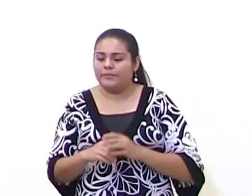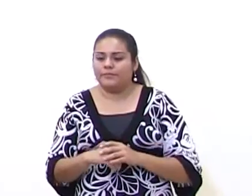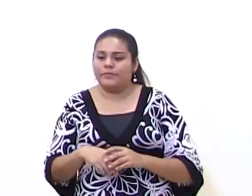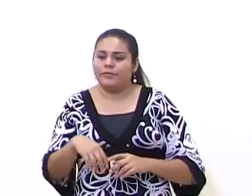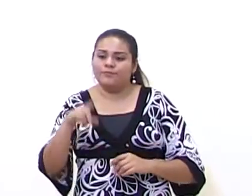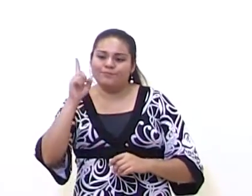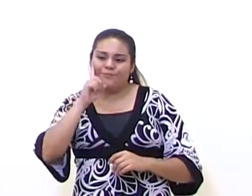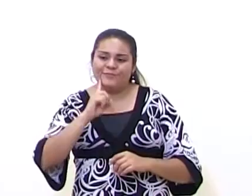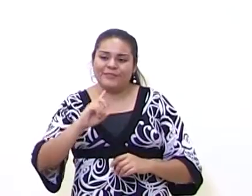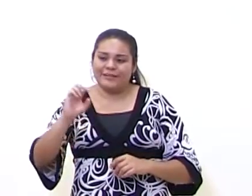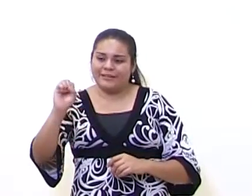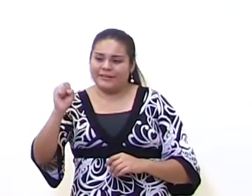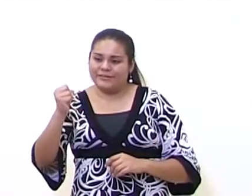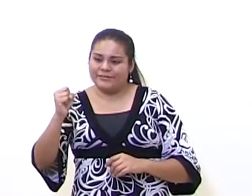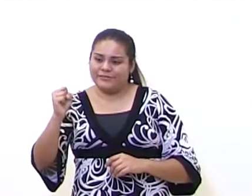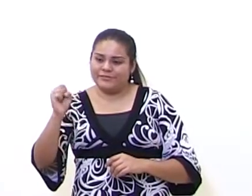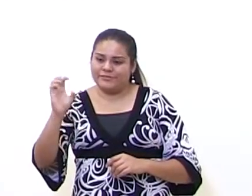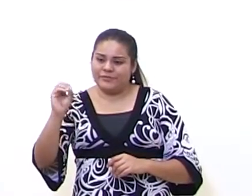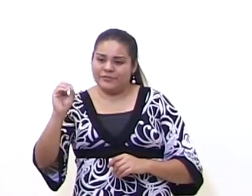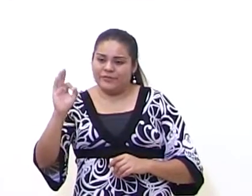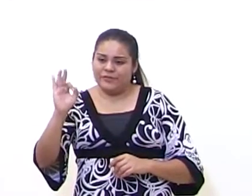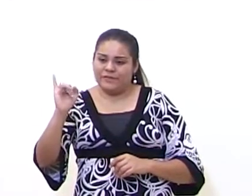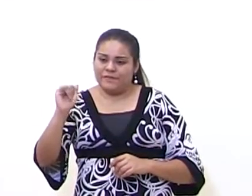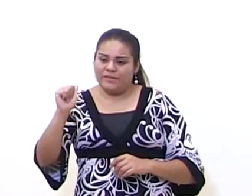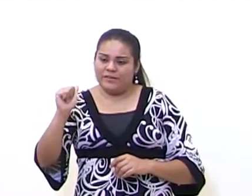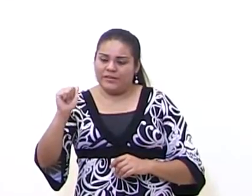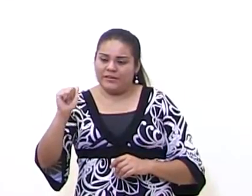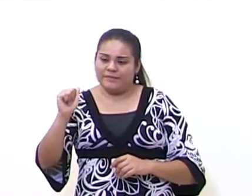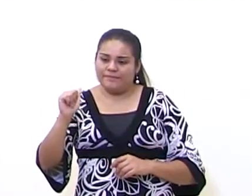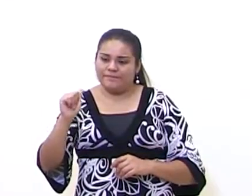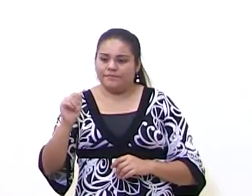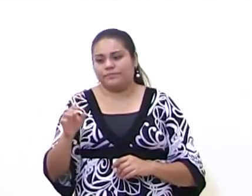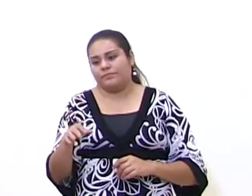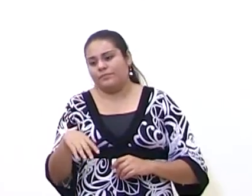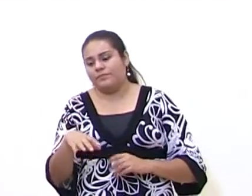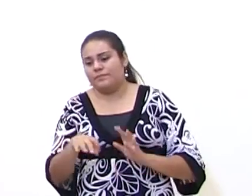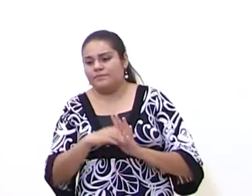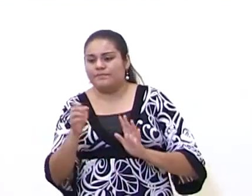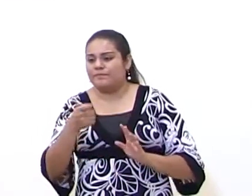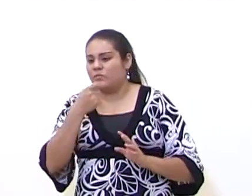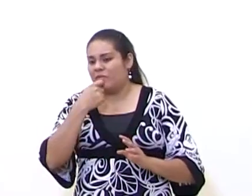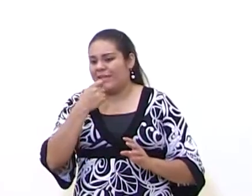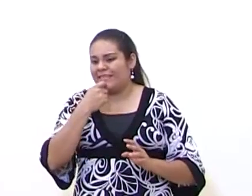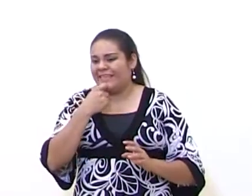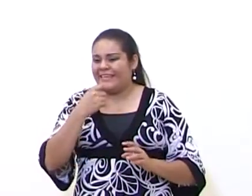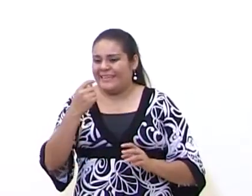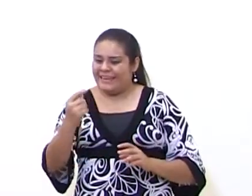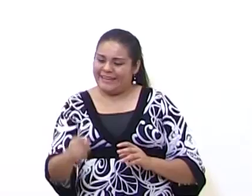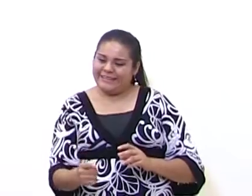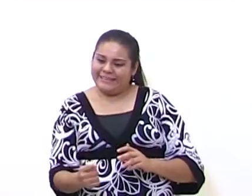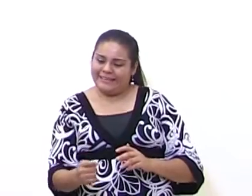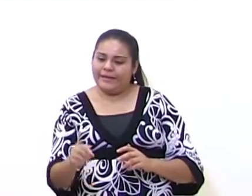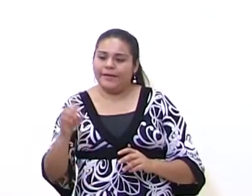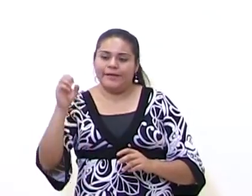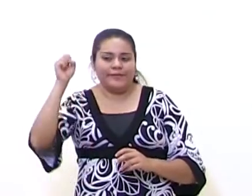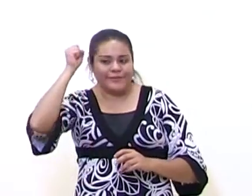Sofía es una niña casi de la edad de ustedes que tiene